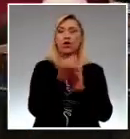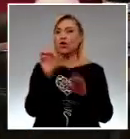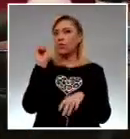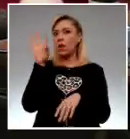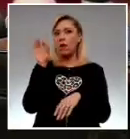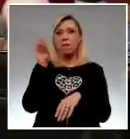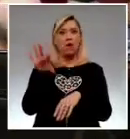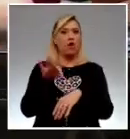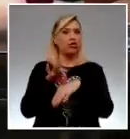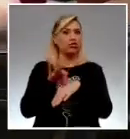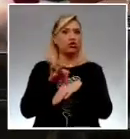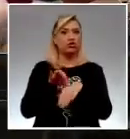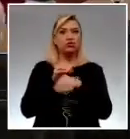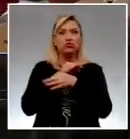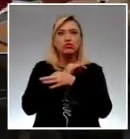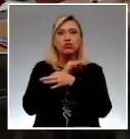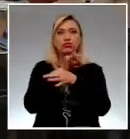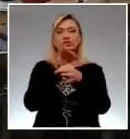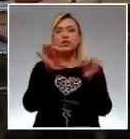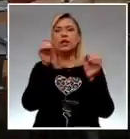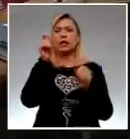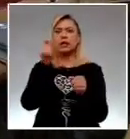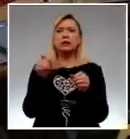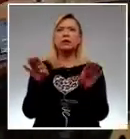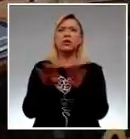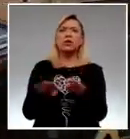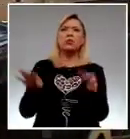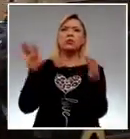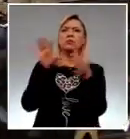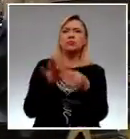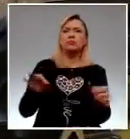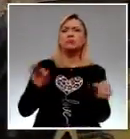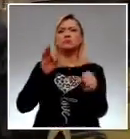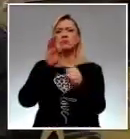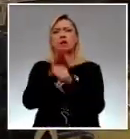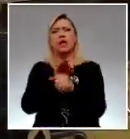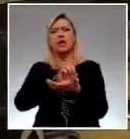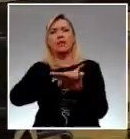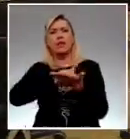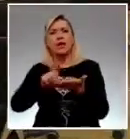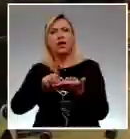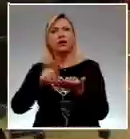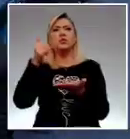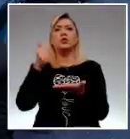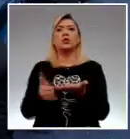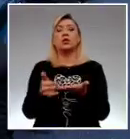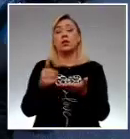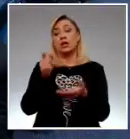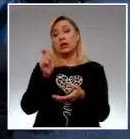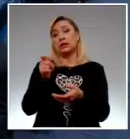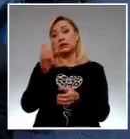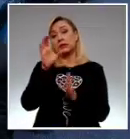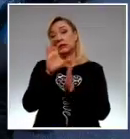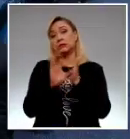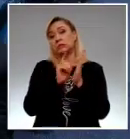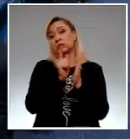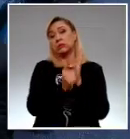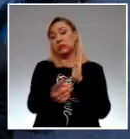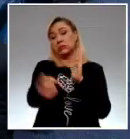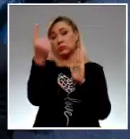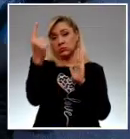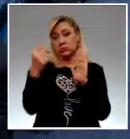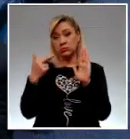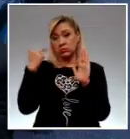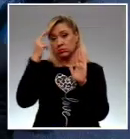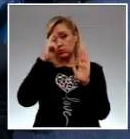y las acciones realizadas para garantizar la protección de los derechos y la supremacía de la Constitución la justicia no